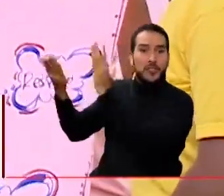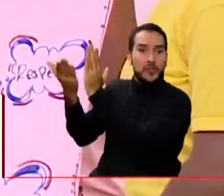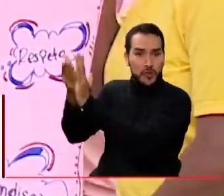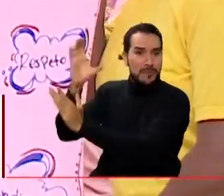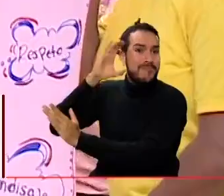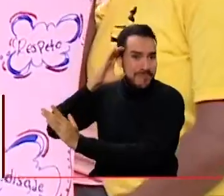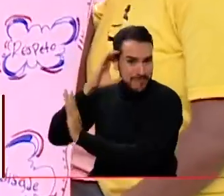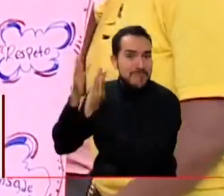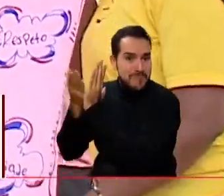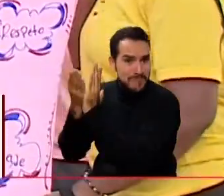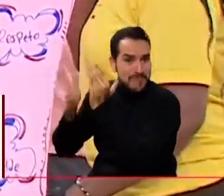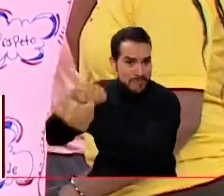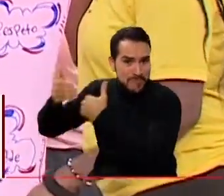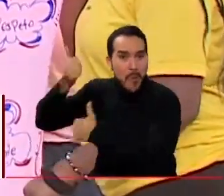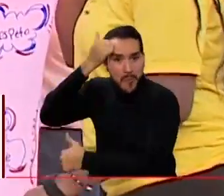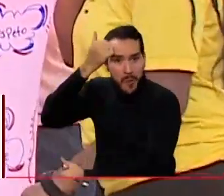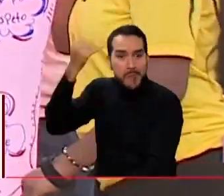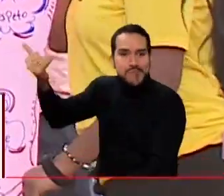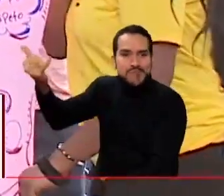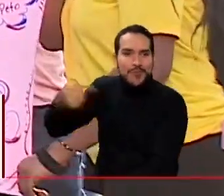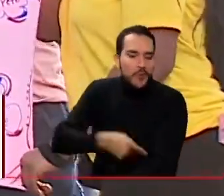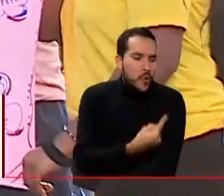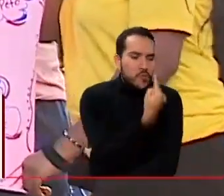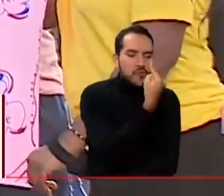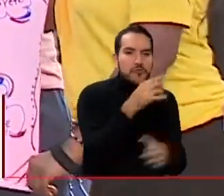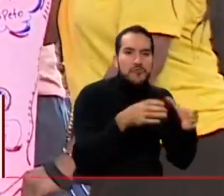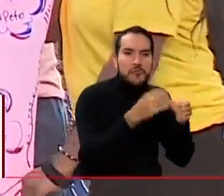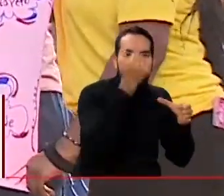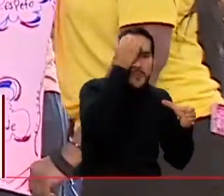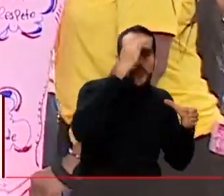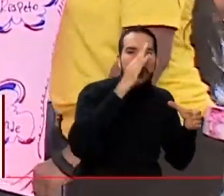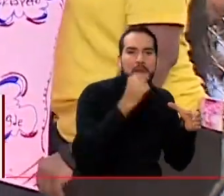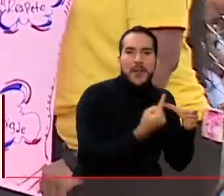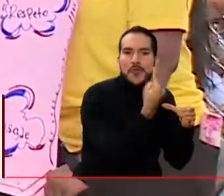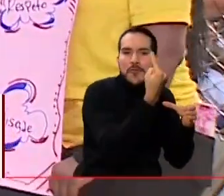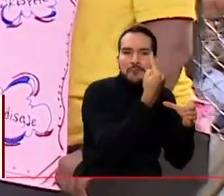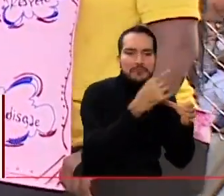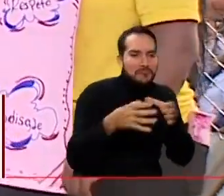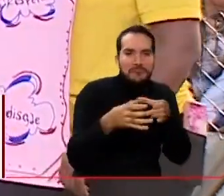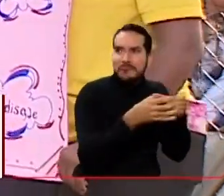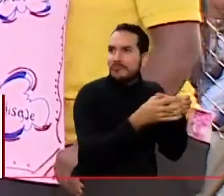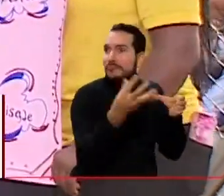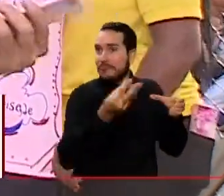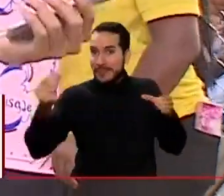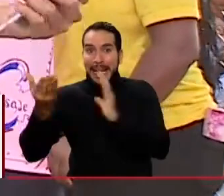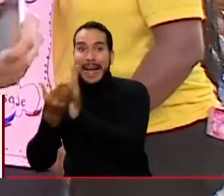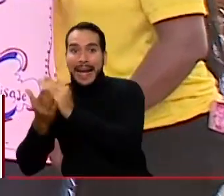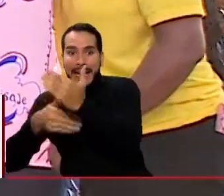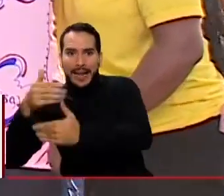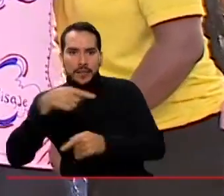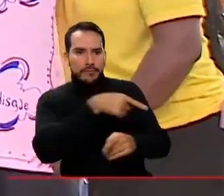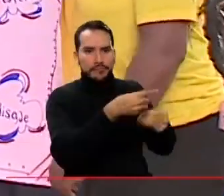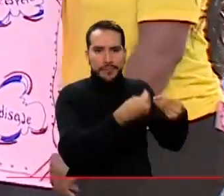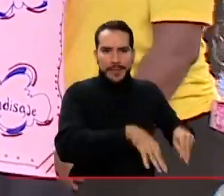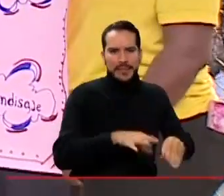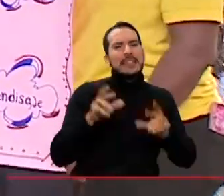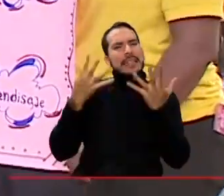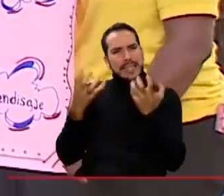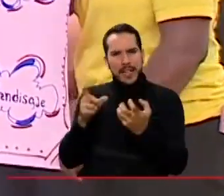ese llamado a la Secretaría de Educación para que ejecute la contratación de esta docente y más de 30 niños puedan regresar o